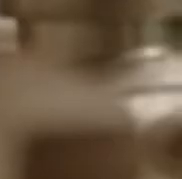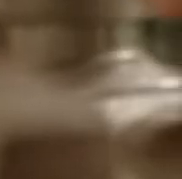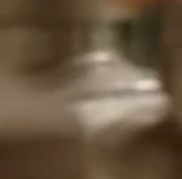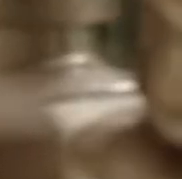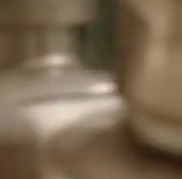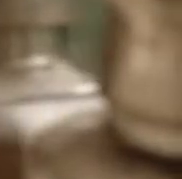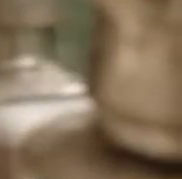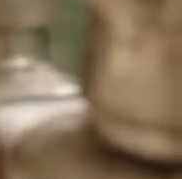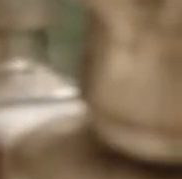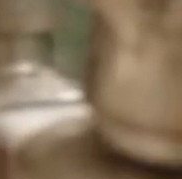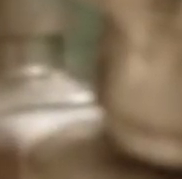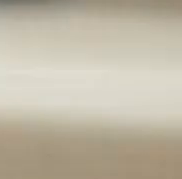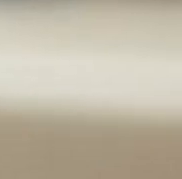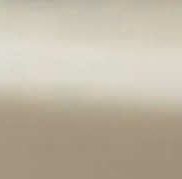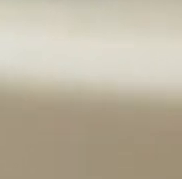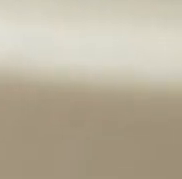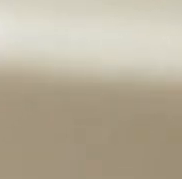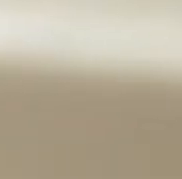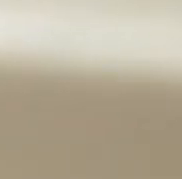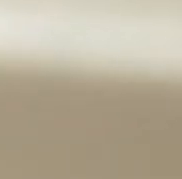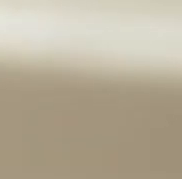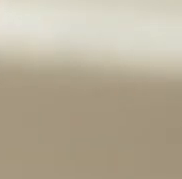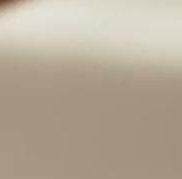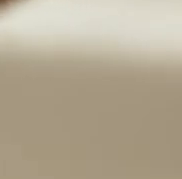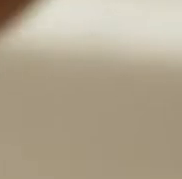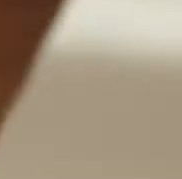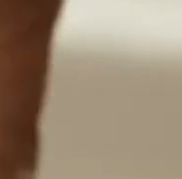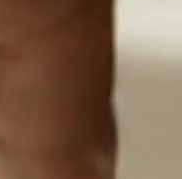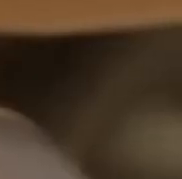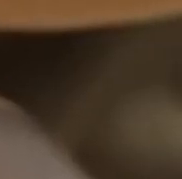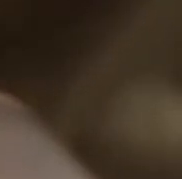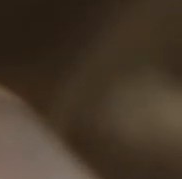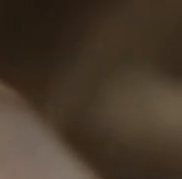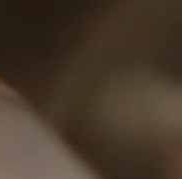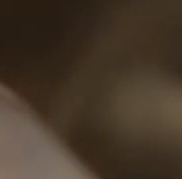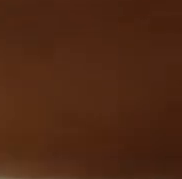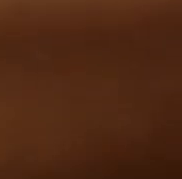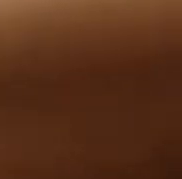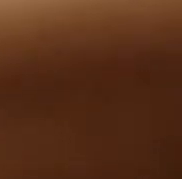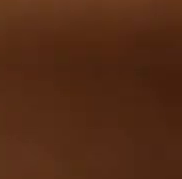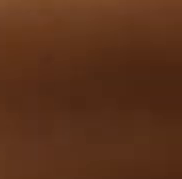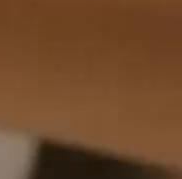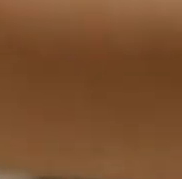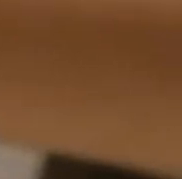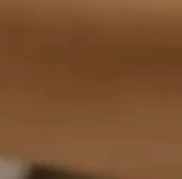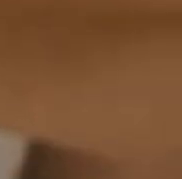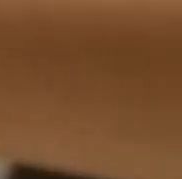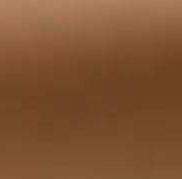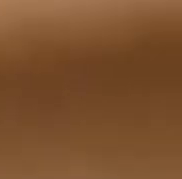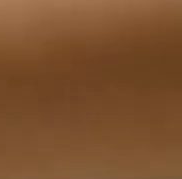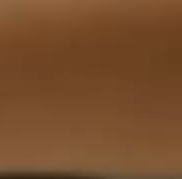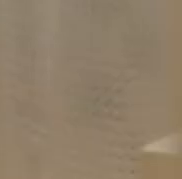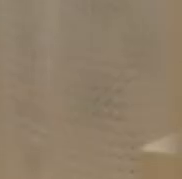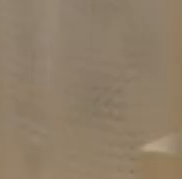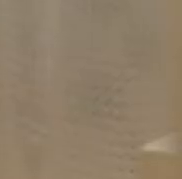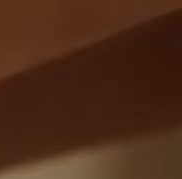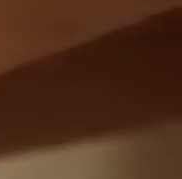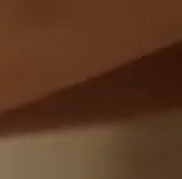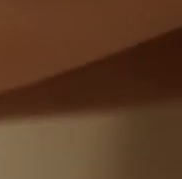y bacterias. 5 de 5. Jugar, enjabonar. Frotar, frotar, frotar. Enjuagar y